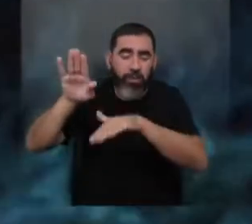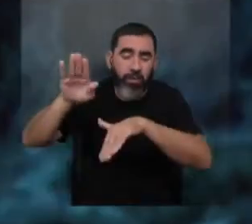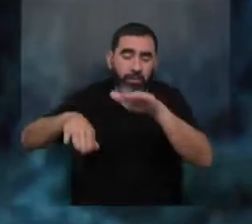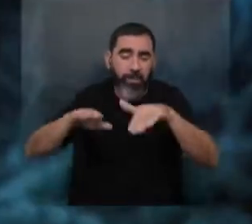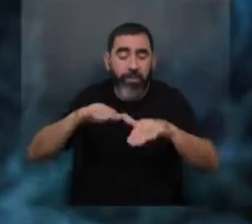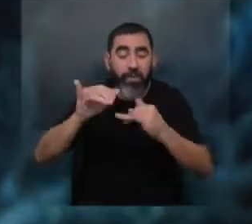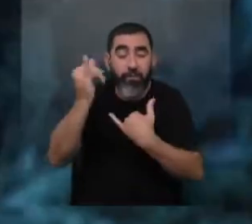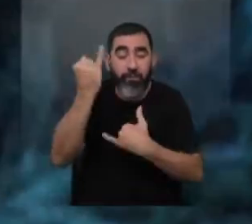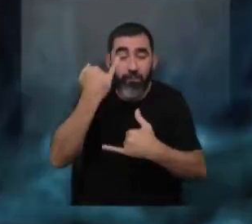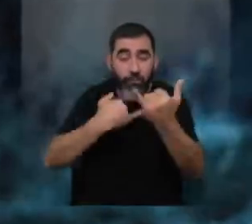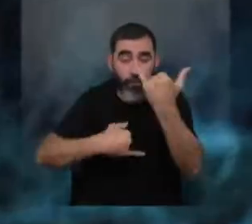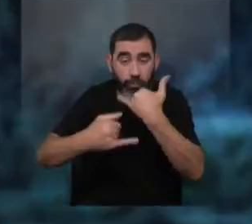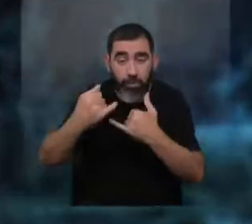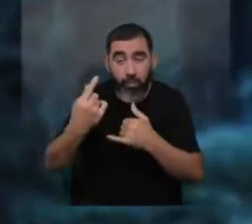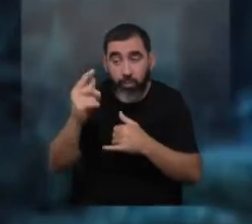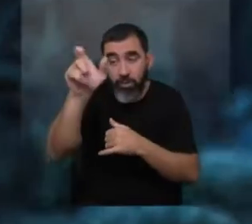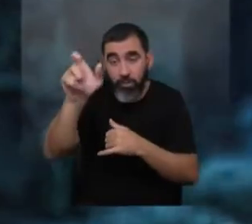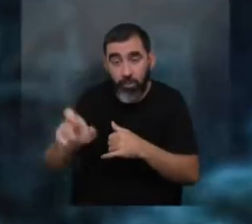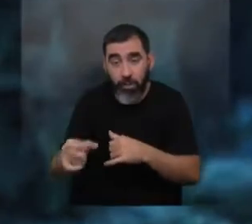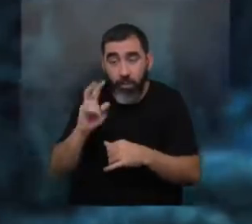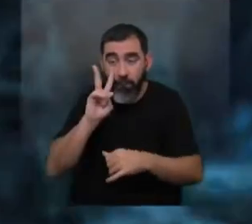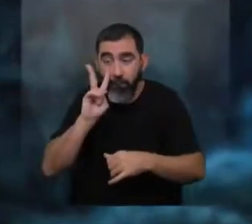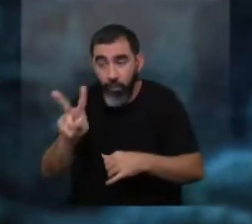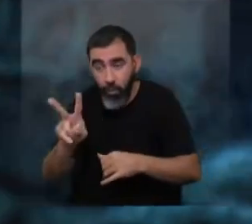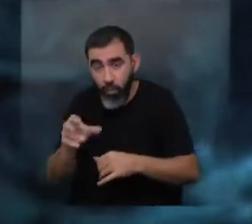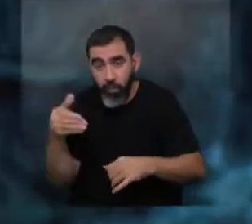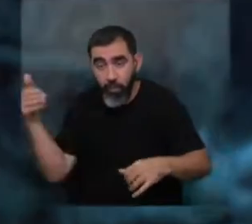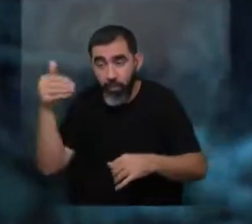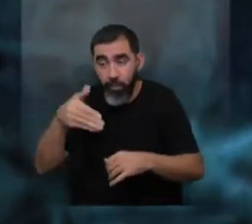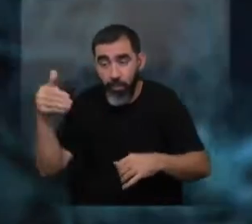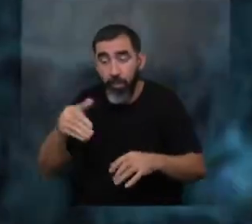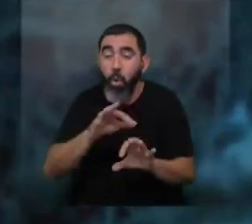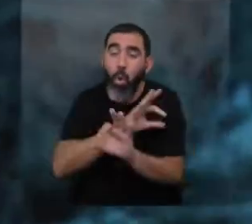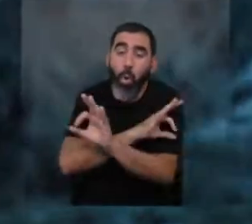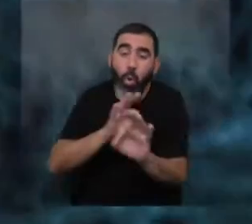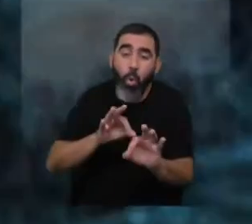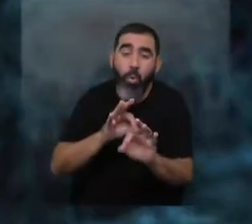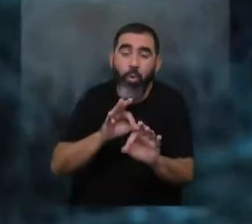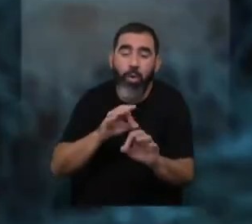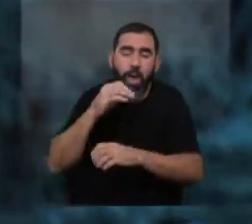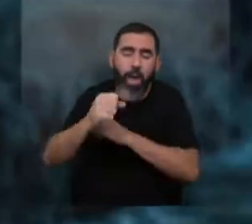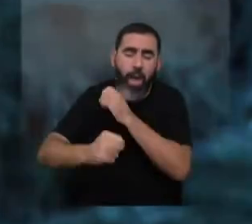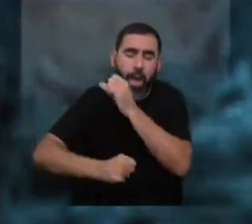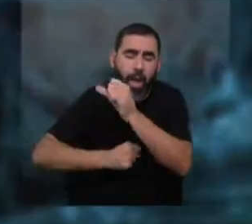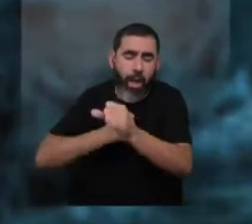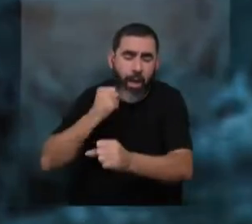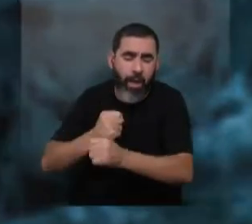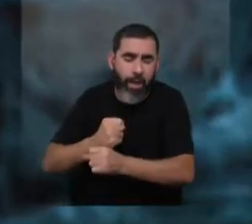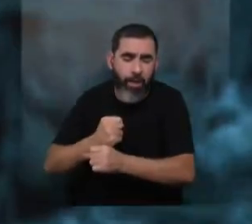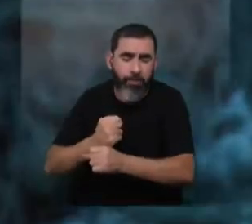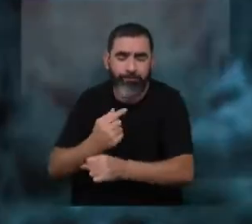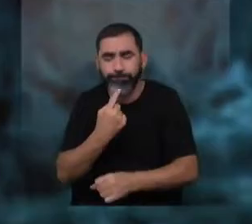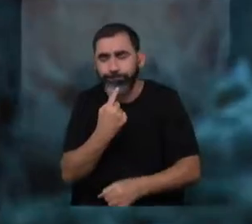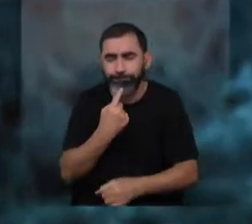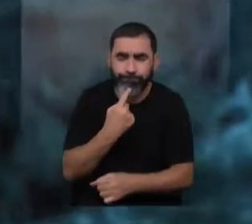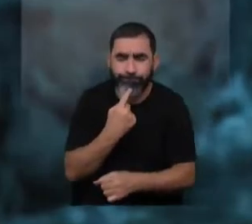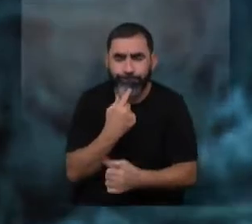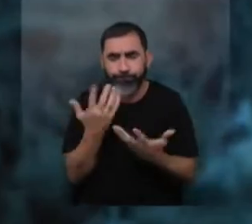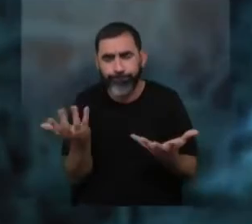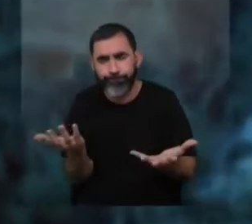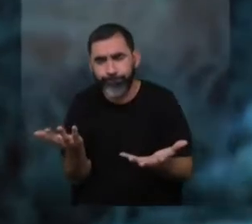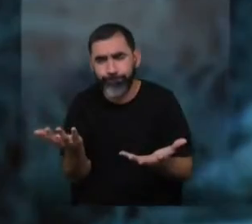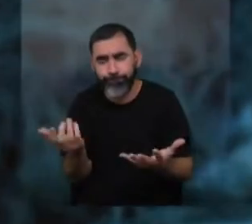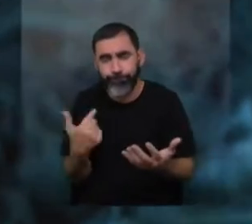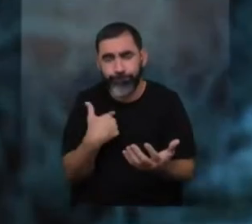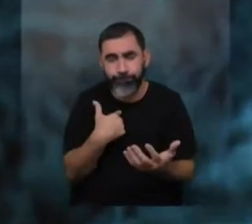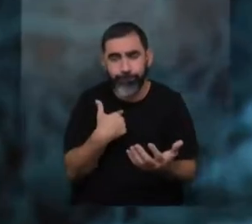la información que viene de alguien que realmente vio o participó y gente que varios años después ve algo sospechoso. Y